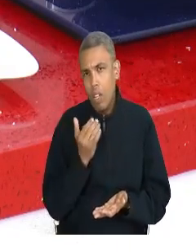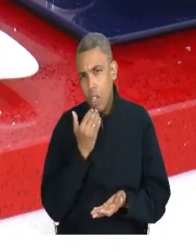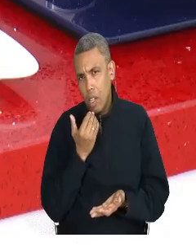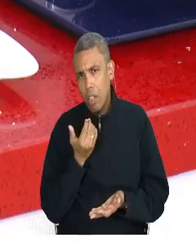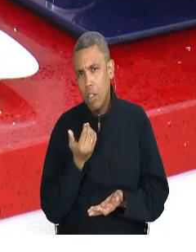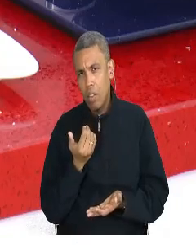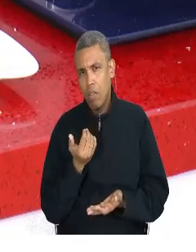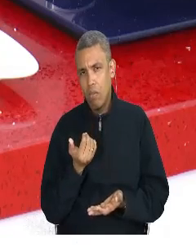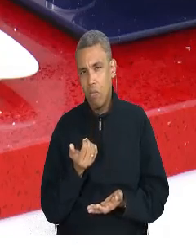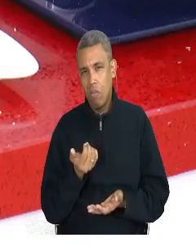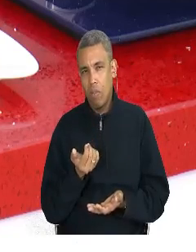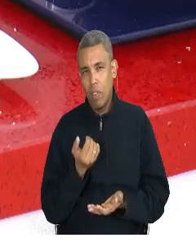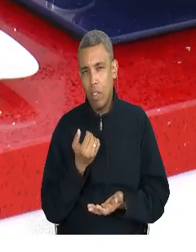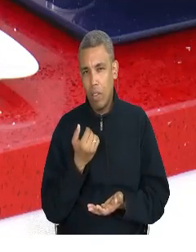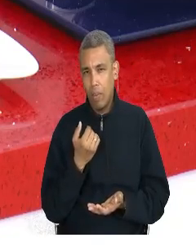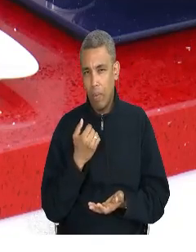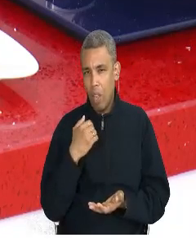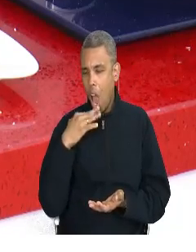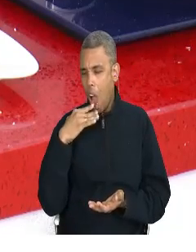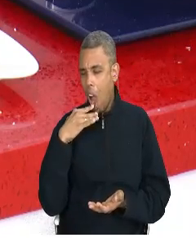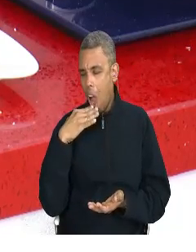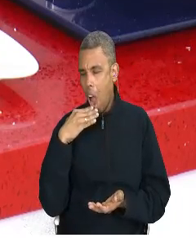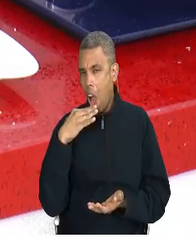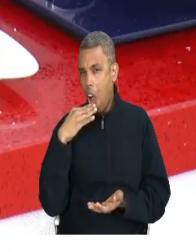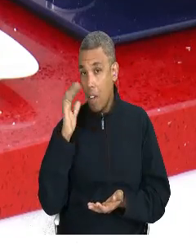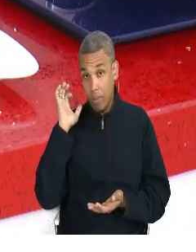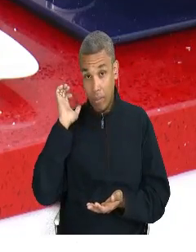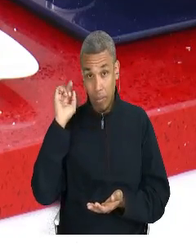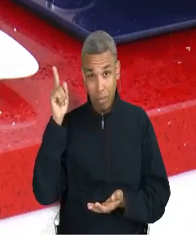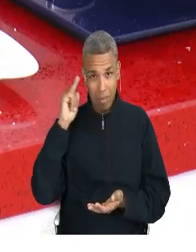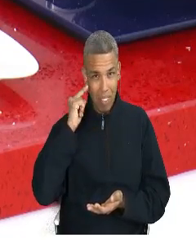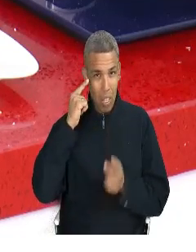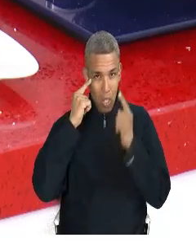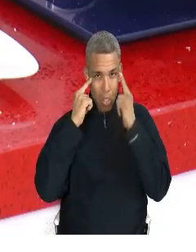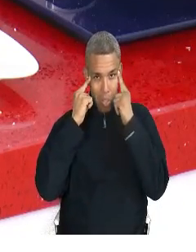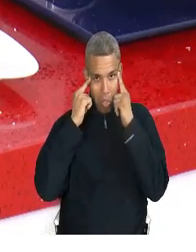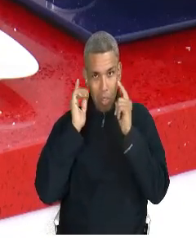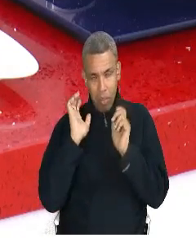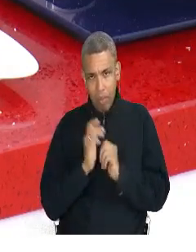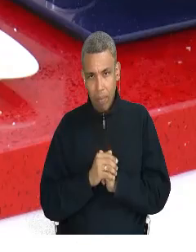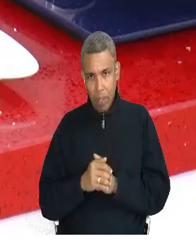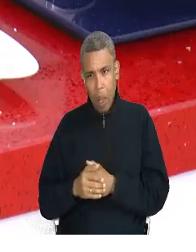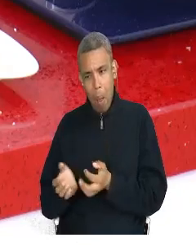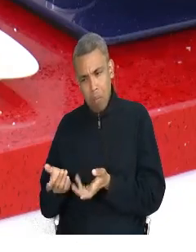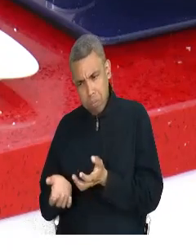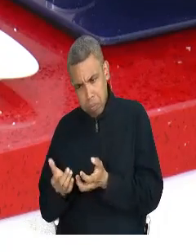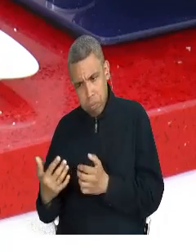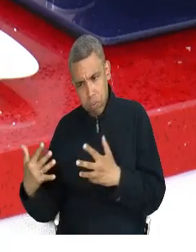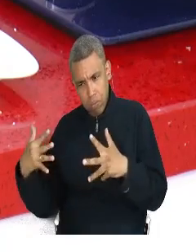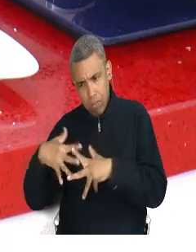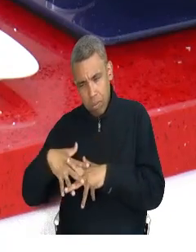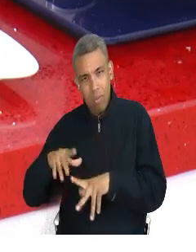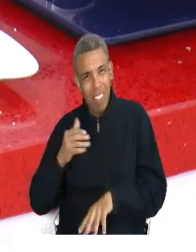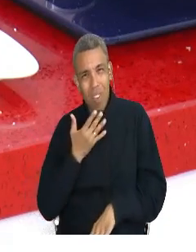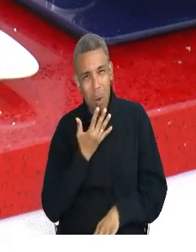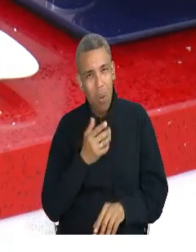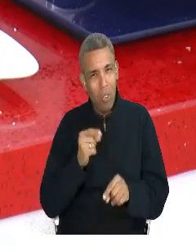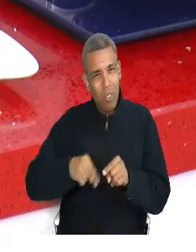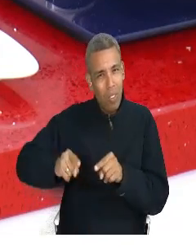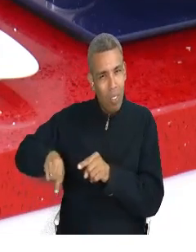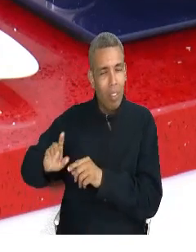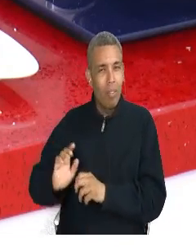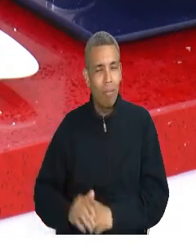que es un picante oriental. Entonces ya las variedades son bastantes. Y el doradito